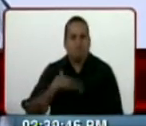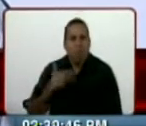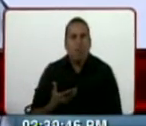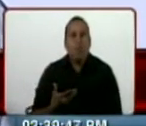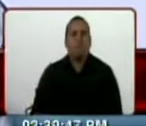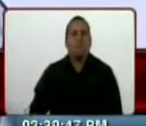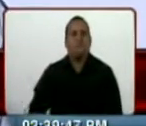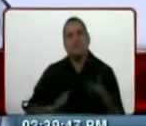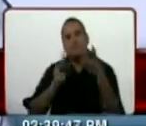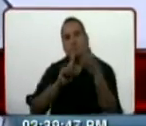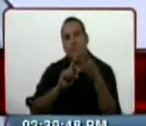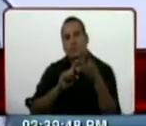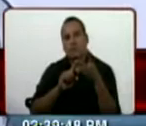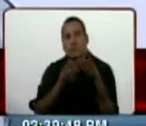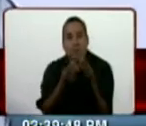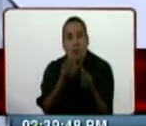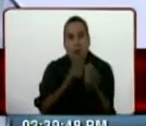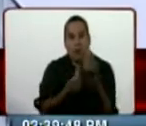Segundo tema, la economía.